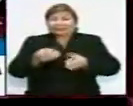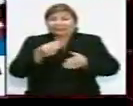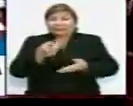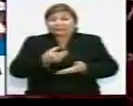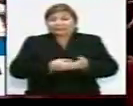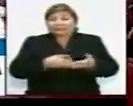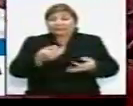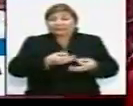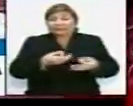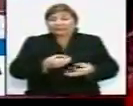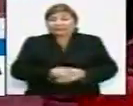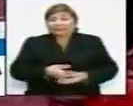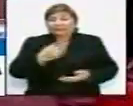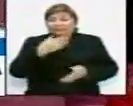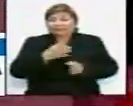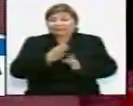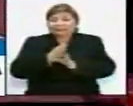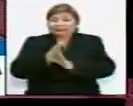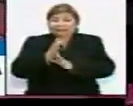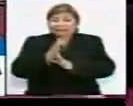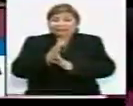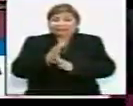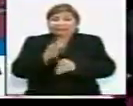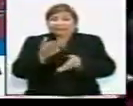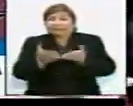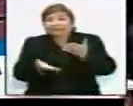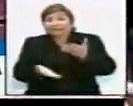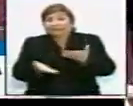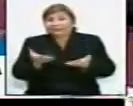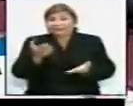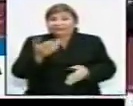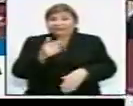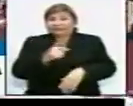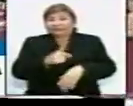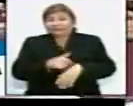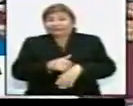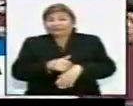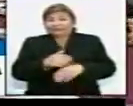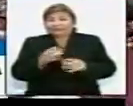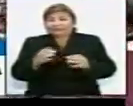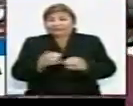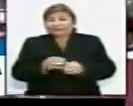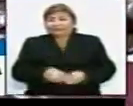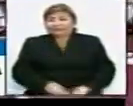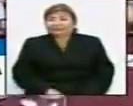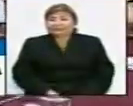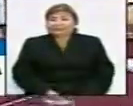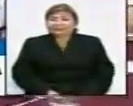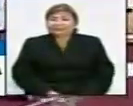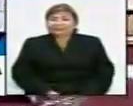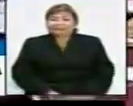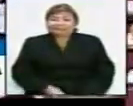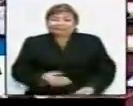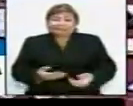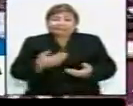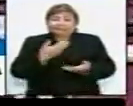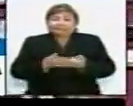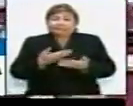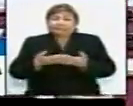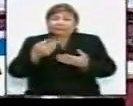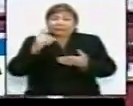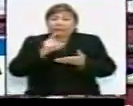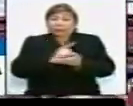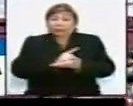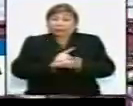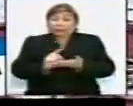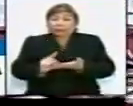ha estado mencionando una sobreestimación permanente del crecimiento económico. De hecho, un par de